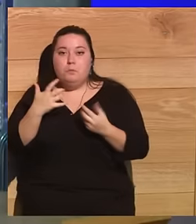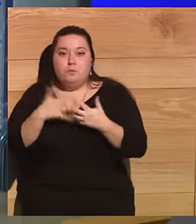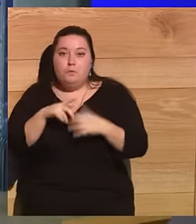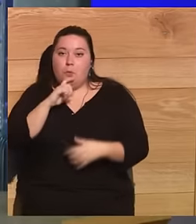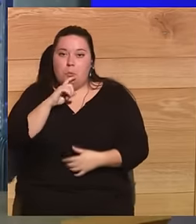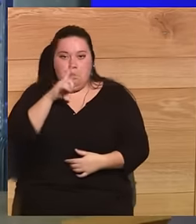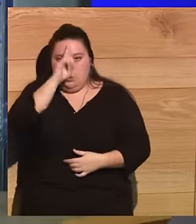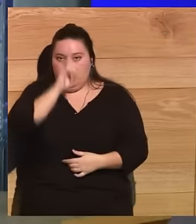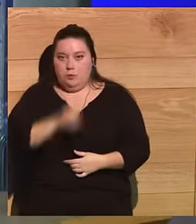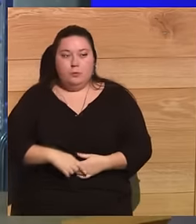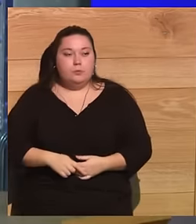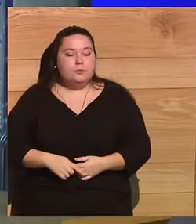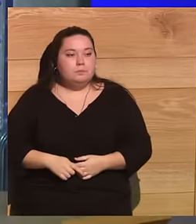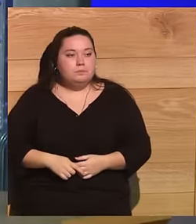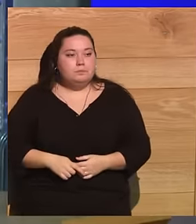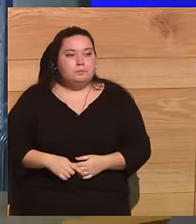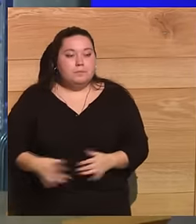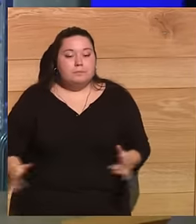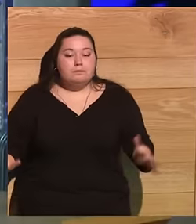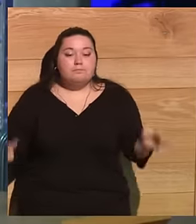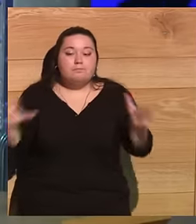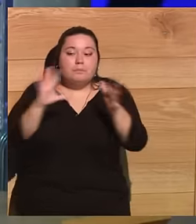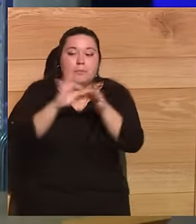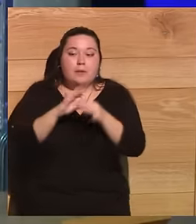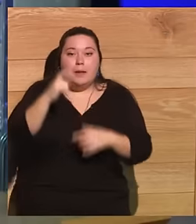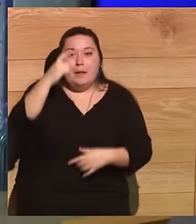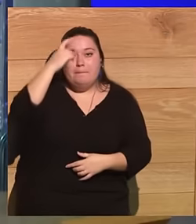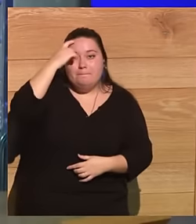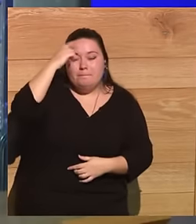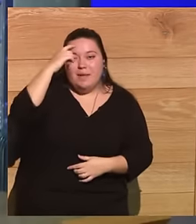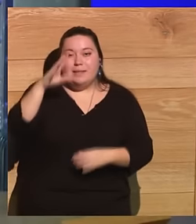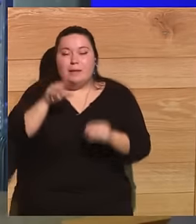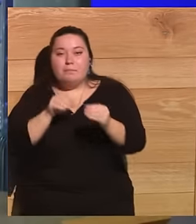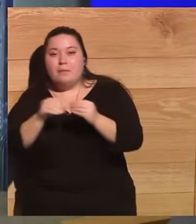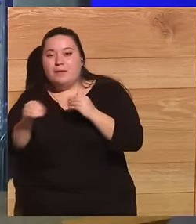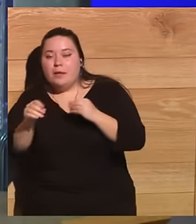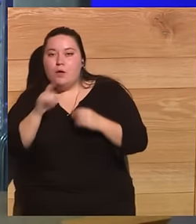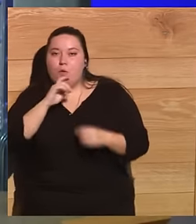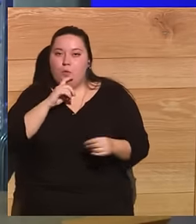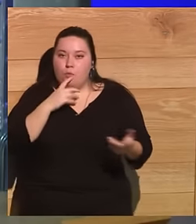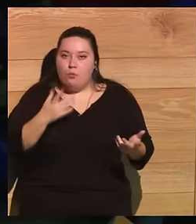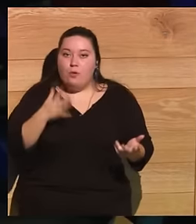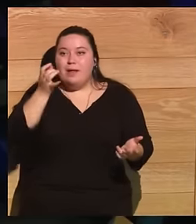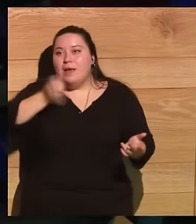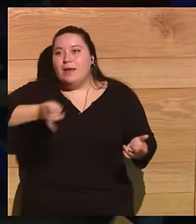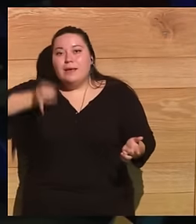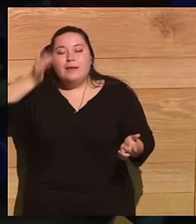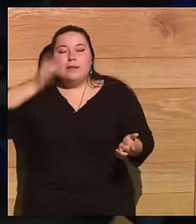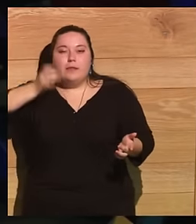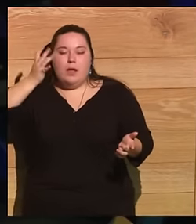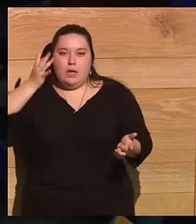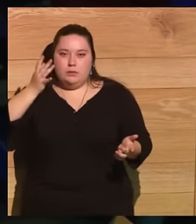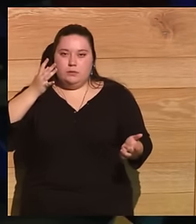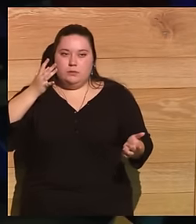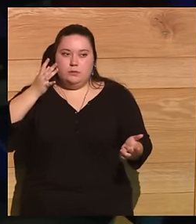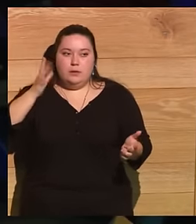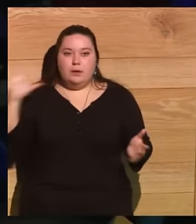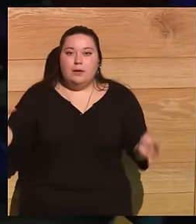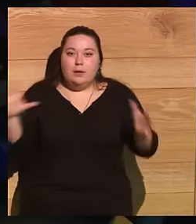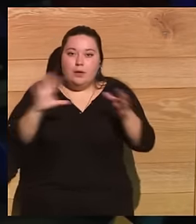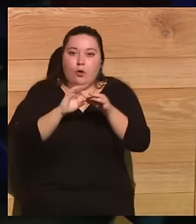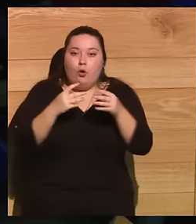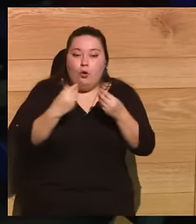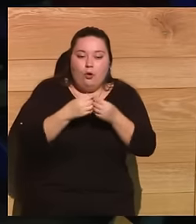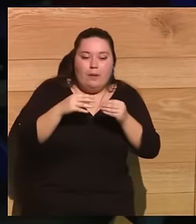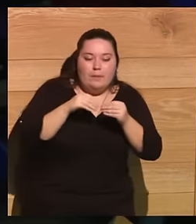Entonces, este problema de la relación entre la mente y la materia, ¿cómo es posible que las ideas podrían estar relacionadas con